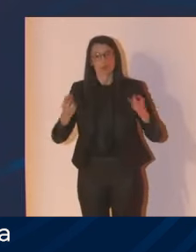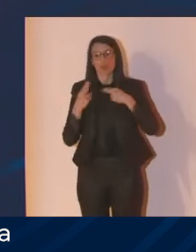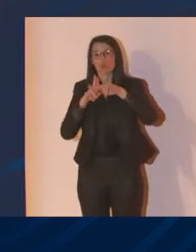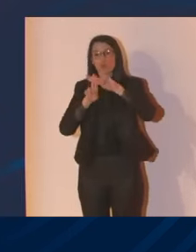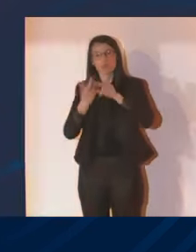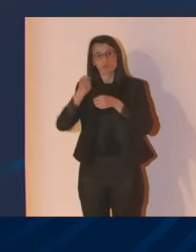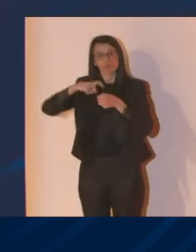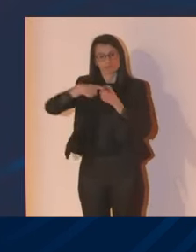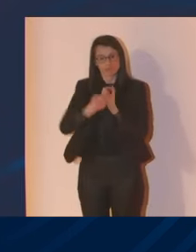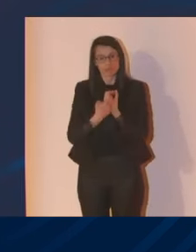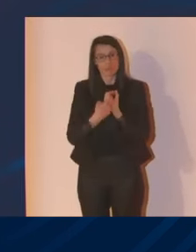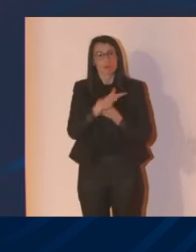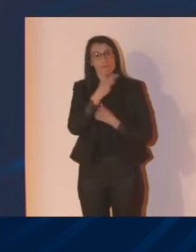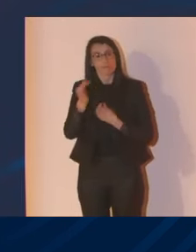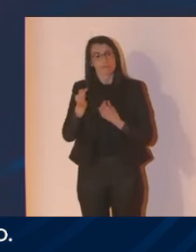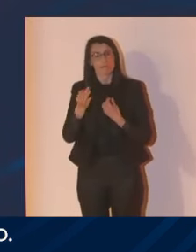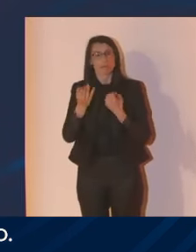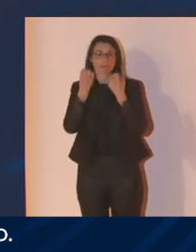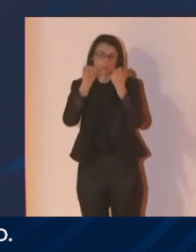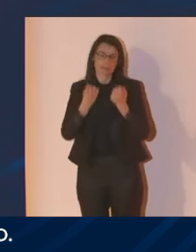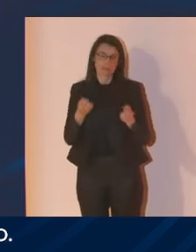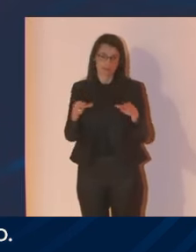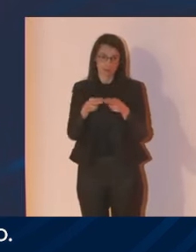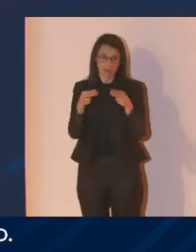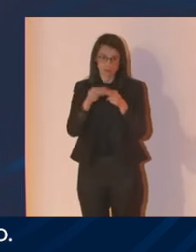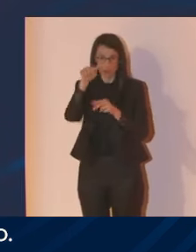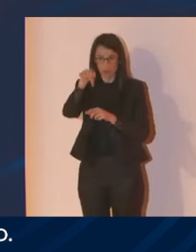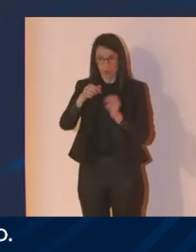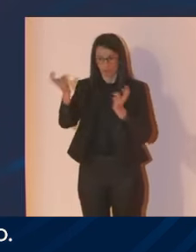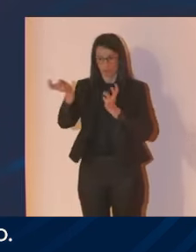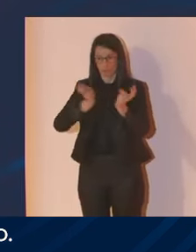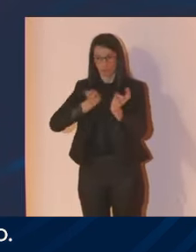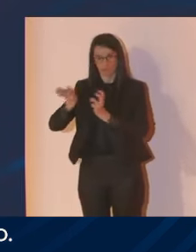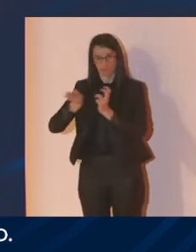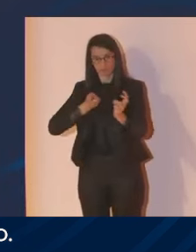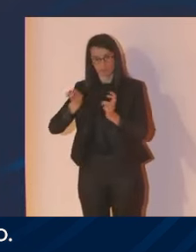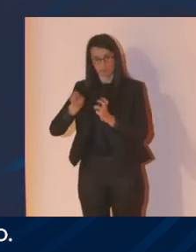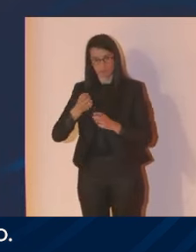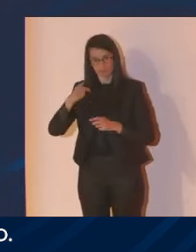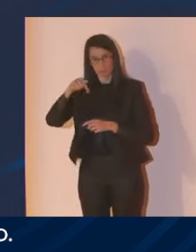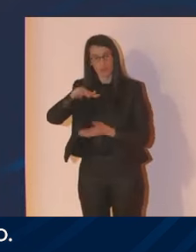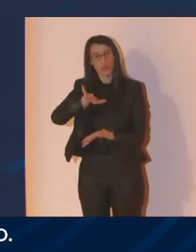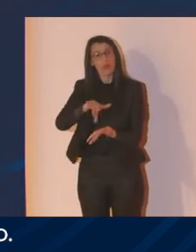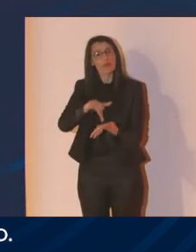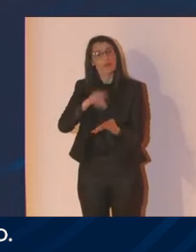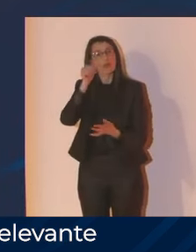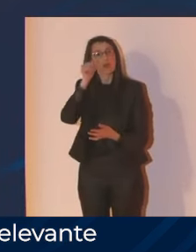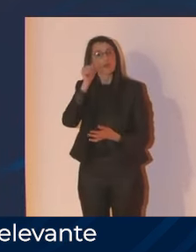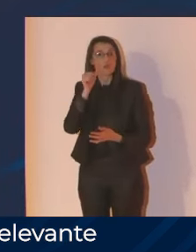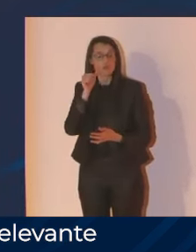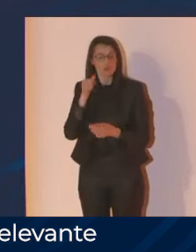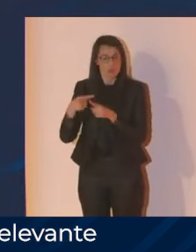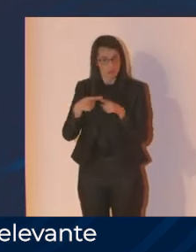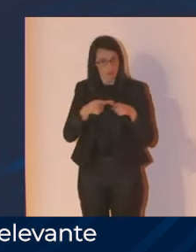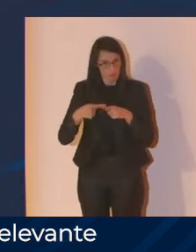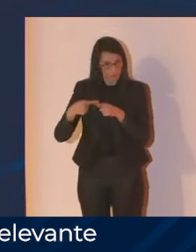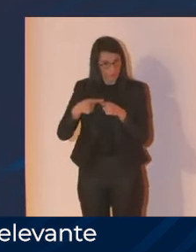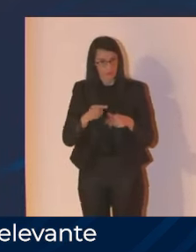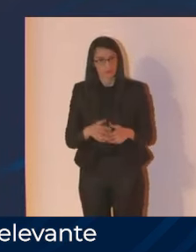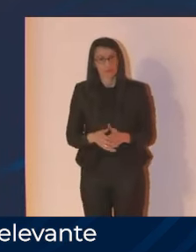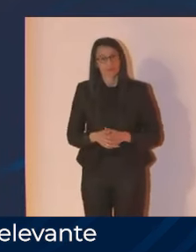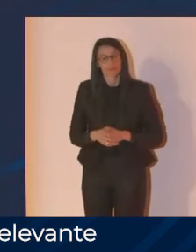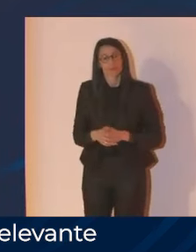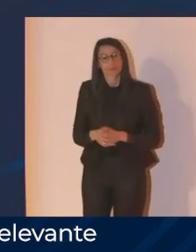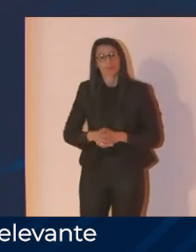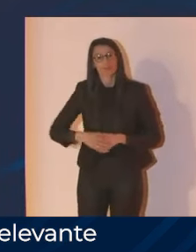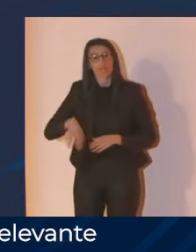de Cruz Roja y de otras entidades sociales y habéis querido estar hoy compartiendo este día en Oviedo. Lo que acabamos de